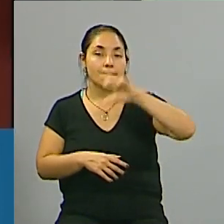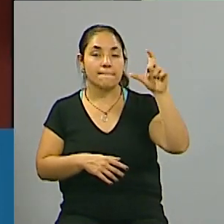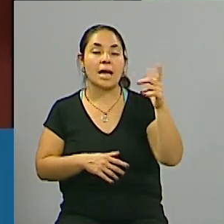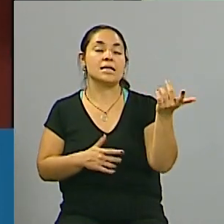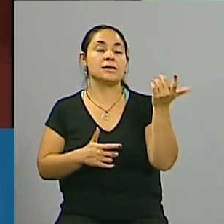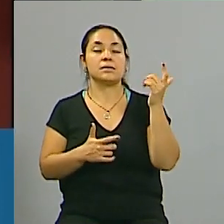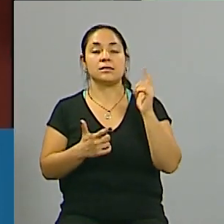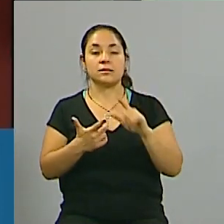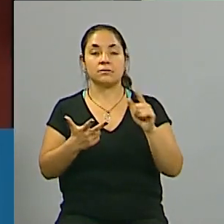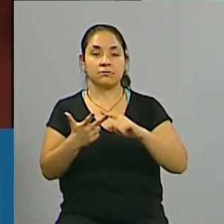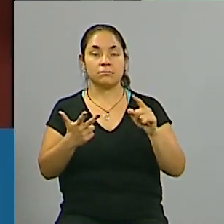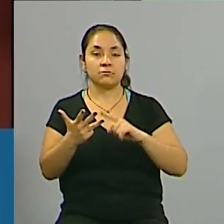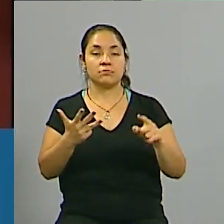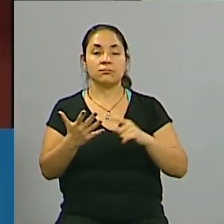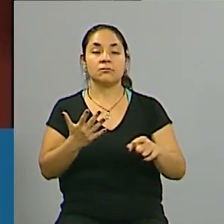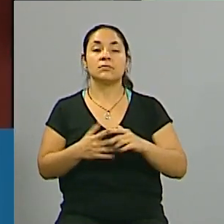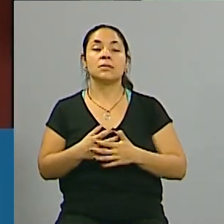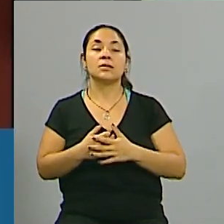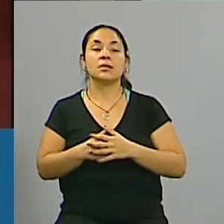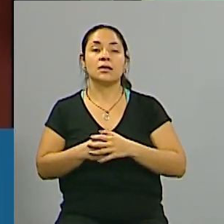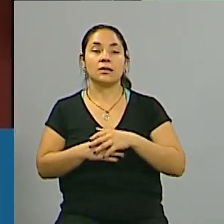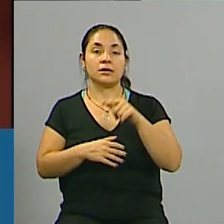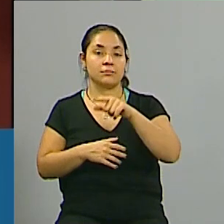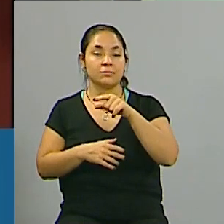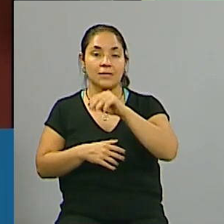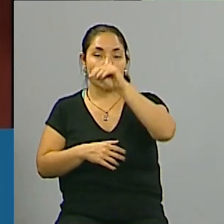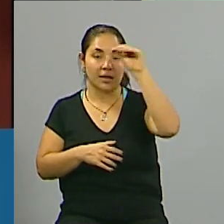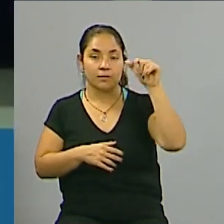esos departamentos donde se va a votar este fin de semana y